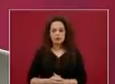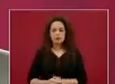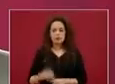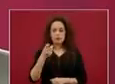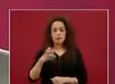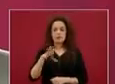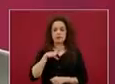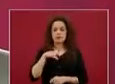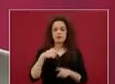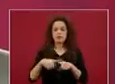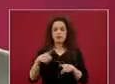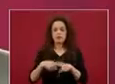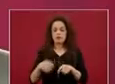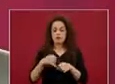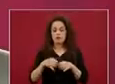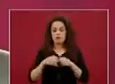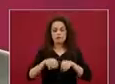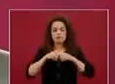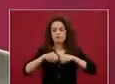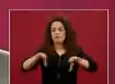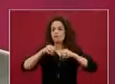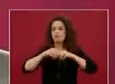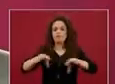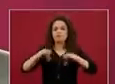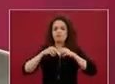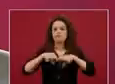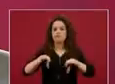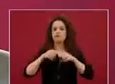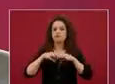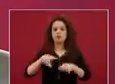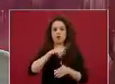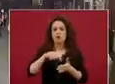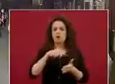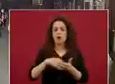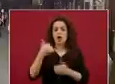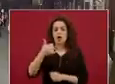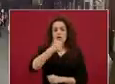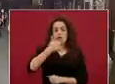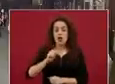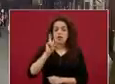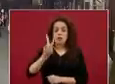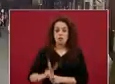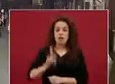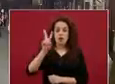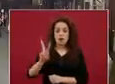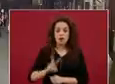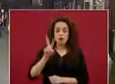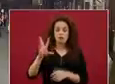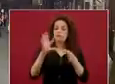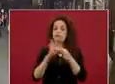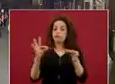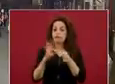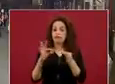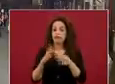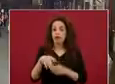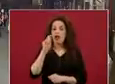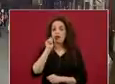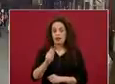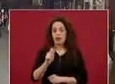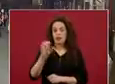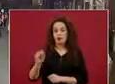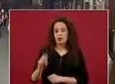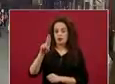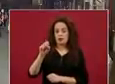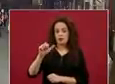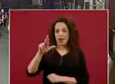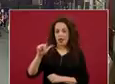la salud en todos los rincones del país y que cada viernes enfatiza su sana distancia sobre cuáles son